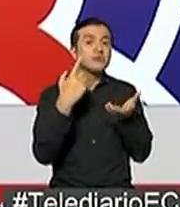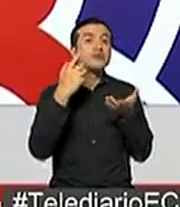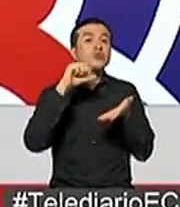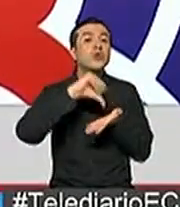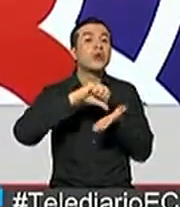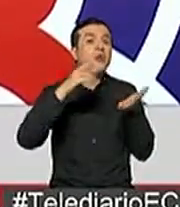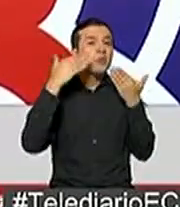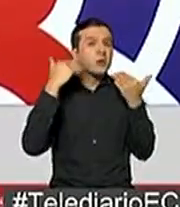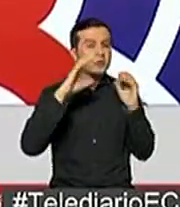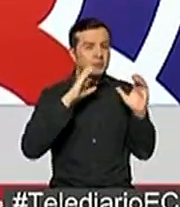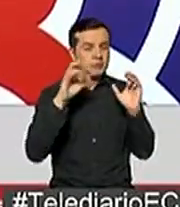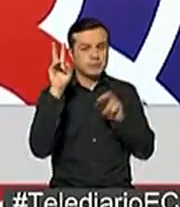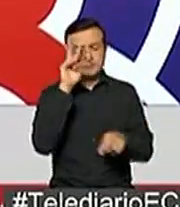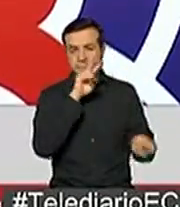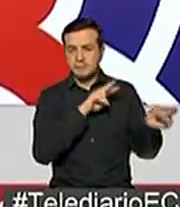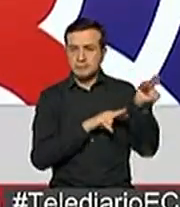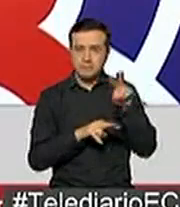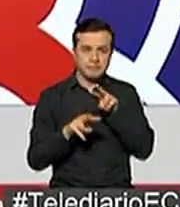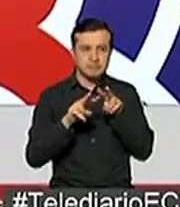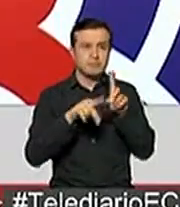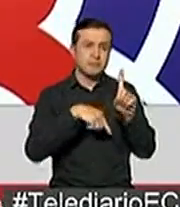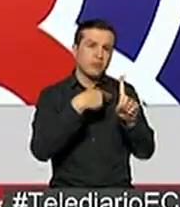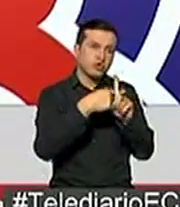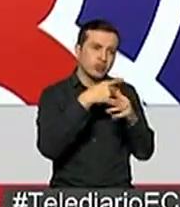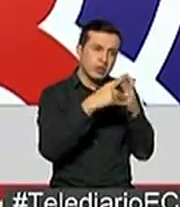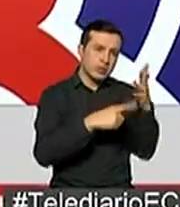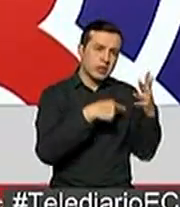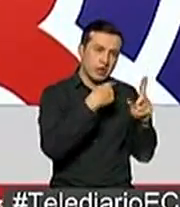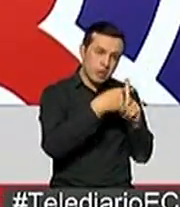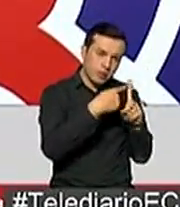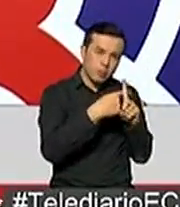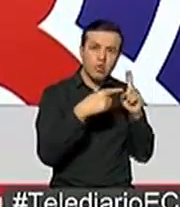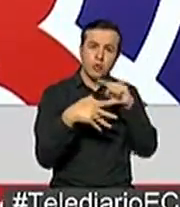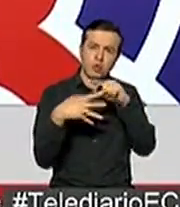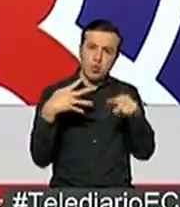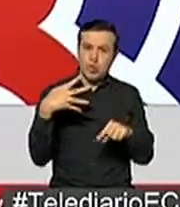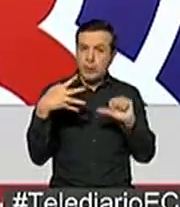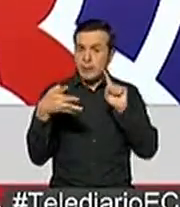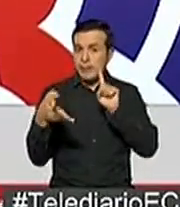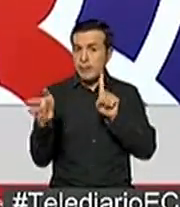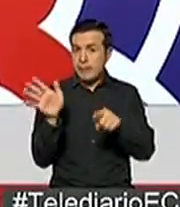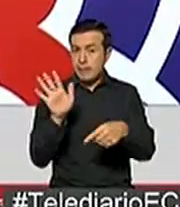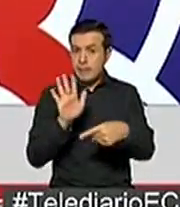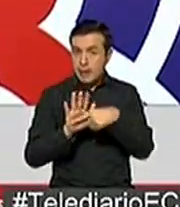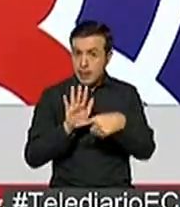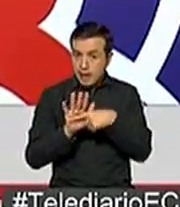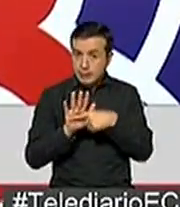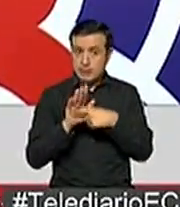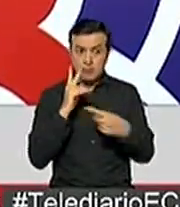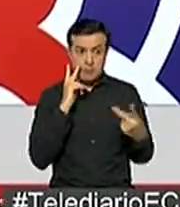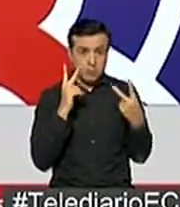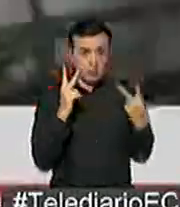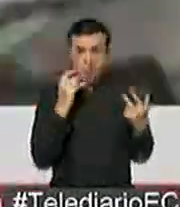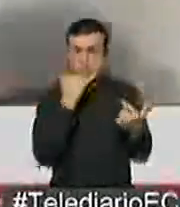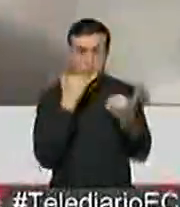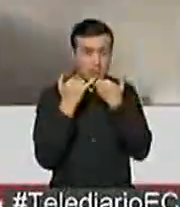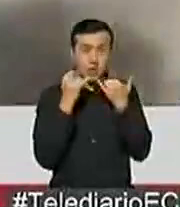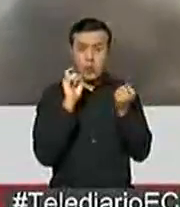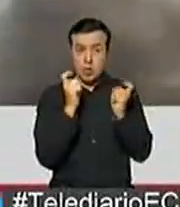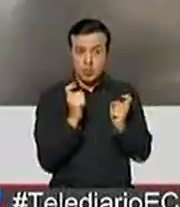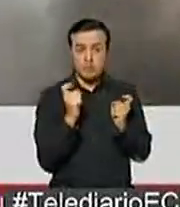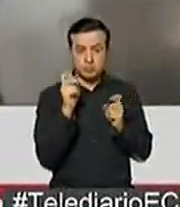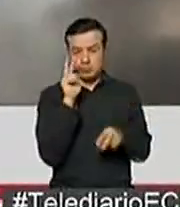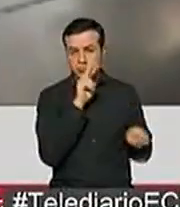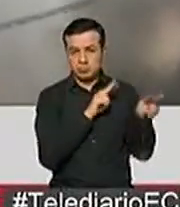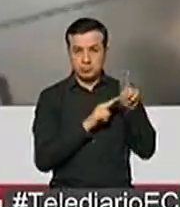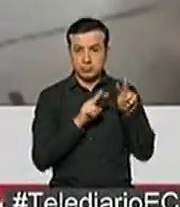para evaluar qué es lo que se hizo bien por qué es lo que no se hizo bien qué es lo que se puede hacer mejor y en donde tuvimos fallas en cuanto al